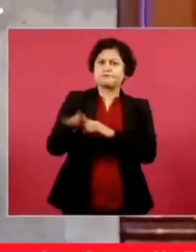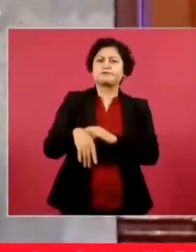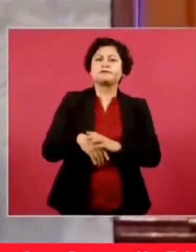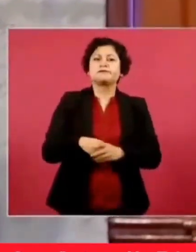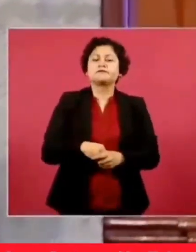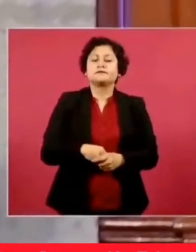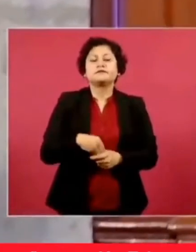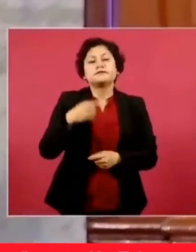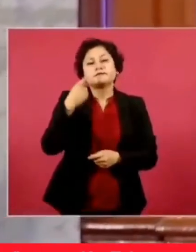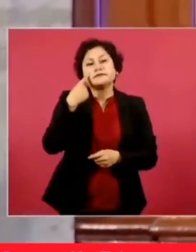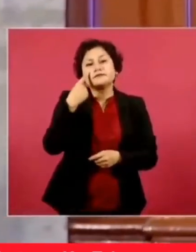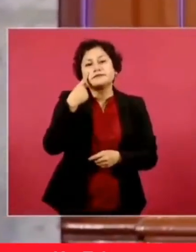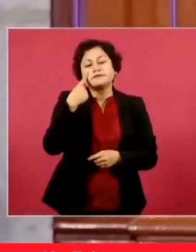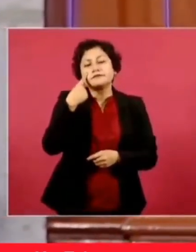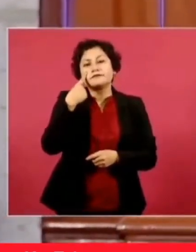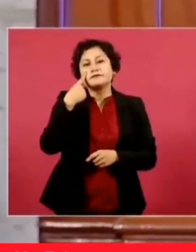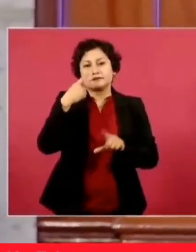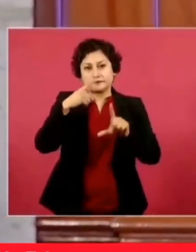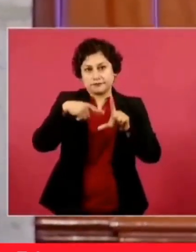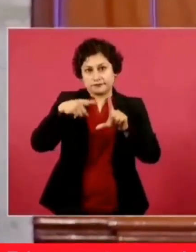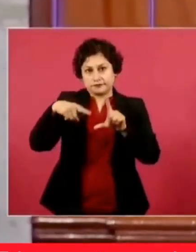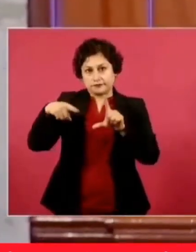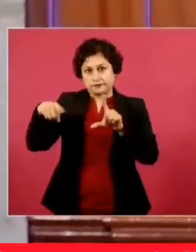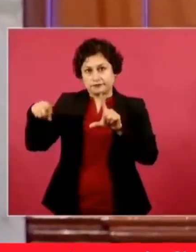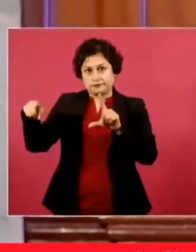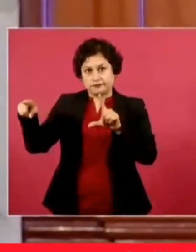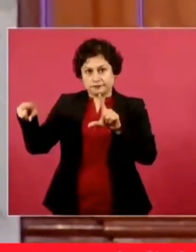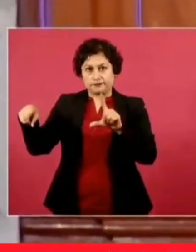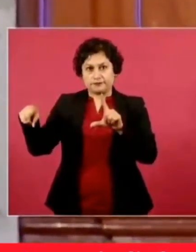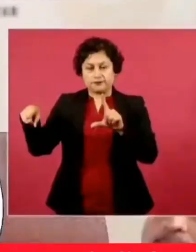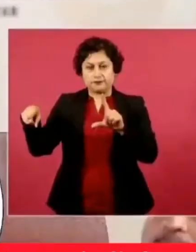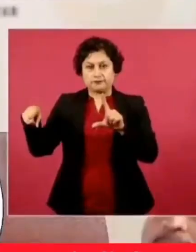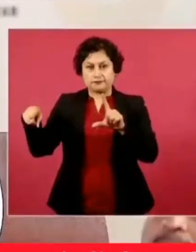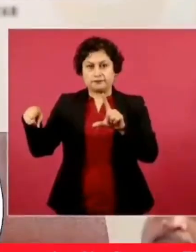La gráfica de letalidad,